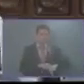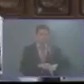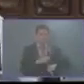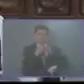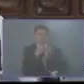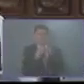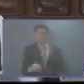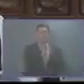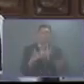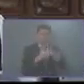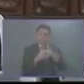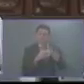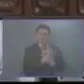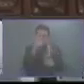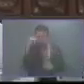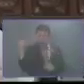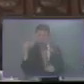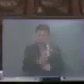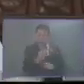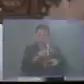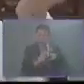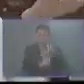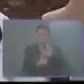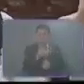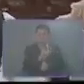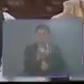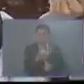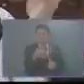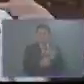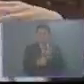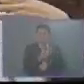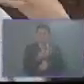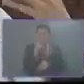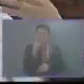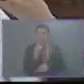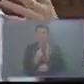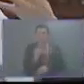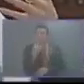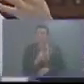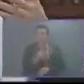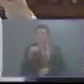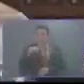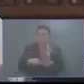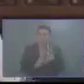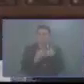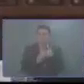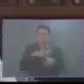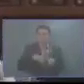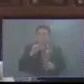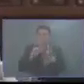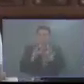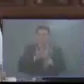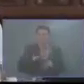muchos suplentes. Hay varios propietarios que se han levantado y queremos ver quiénes realmente van a estar apoyando